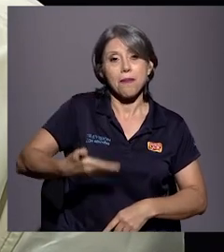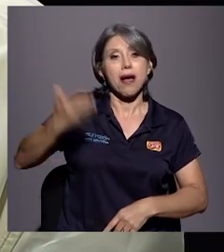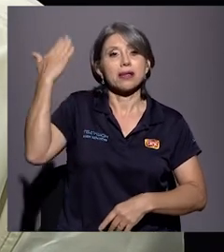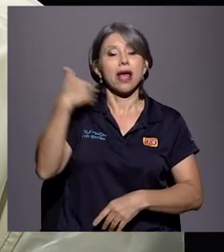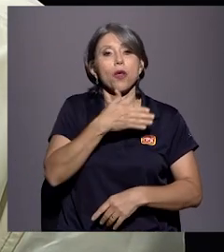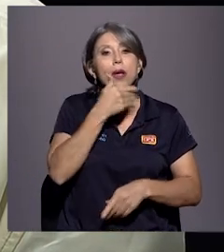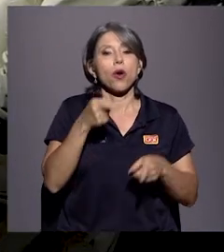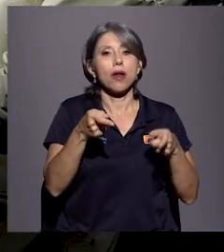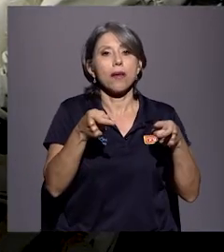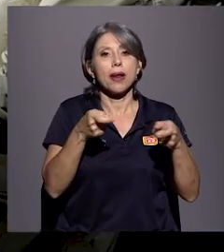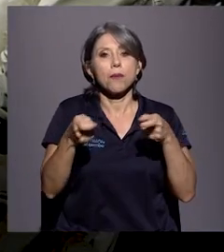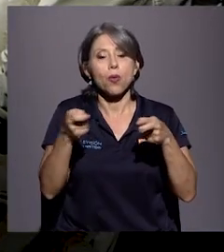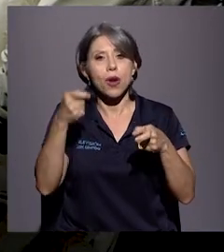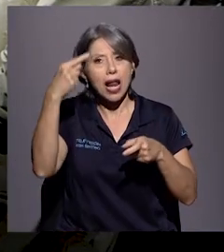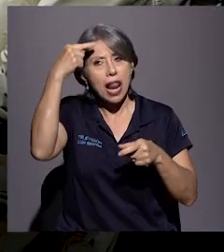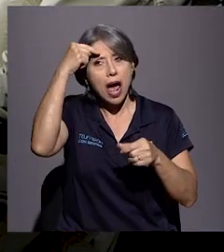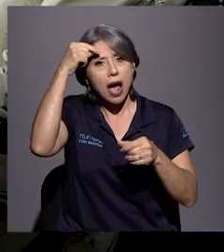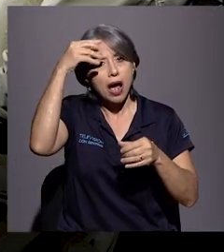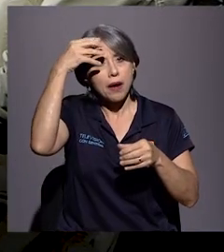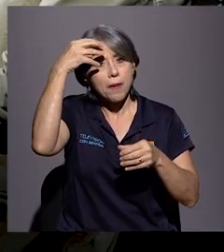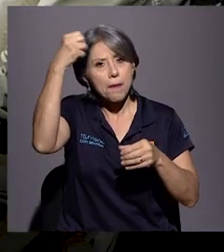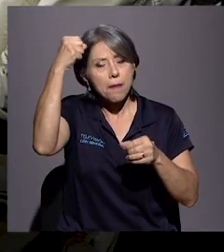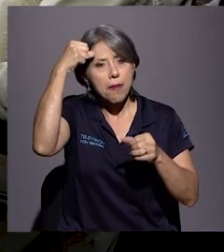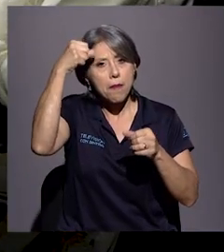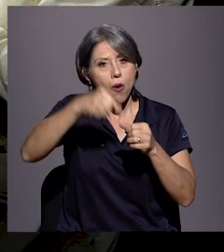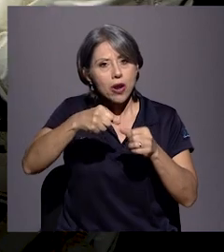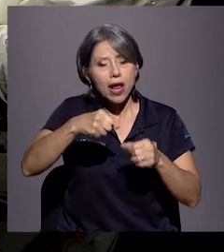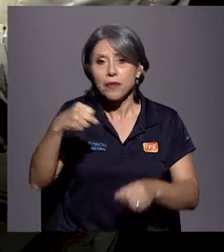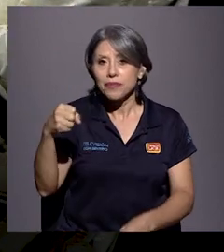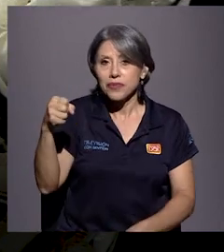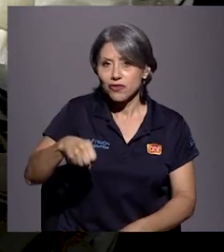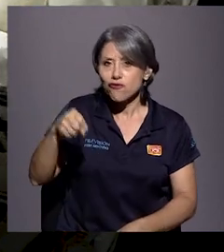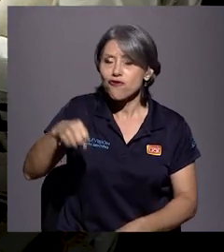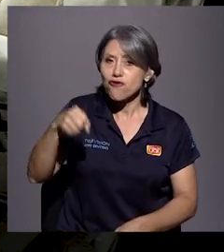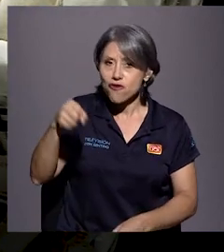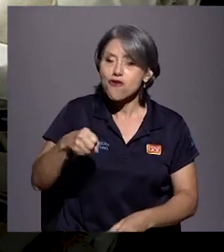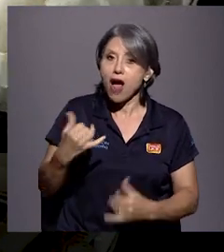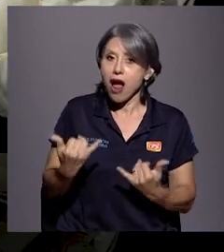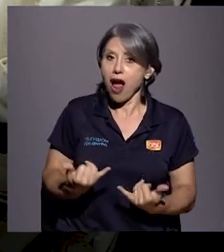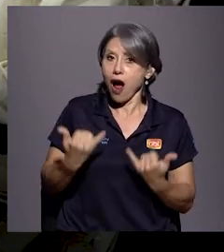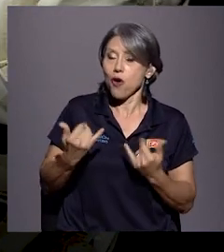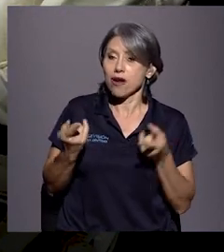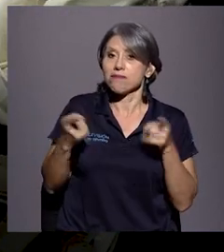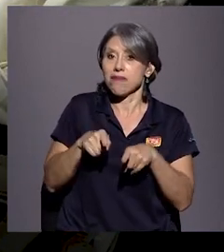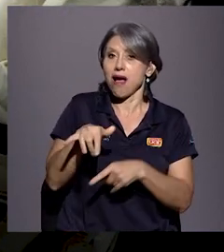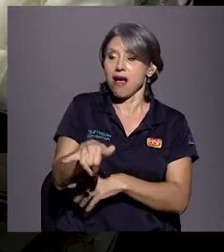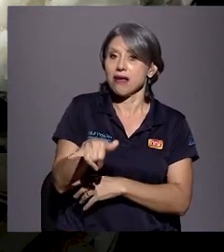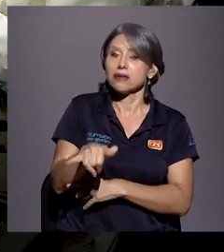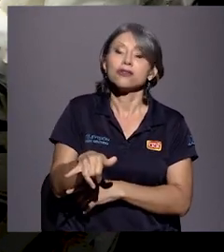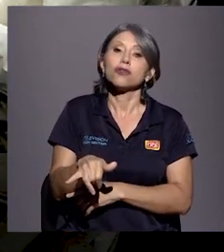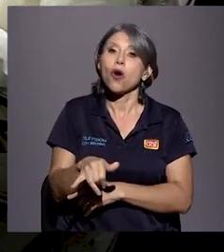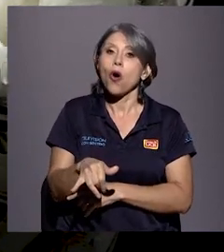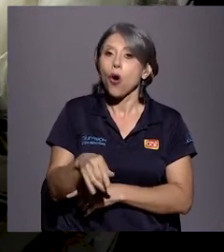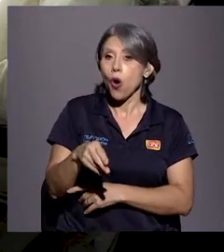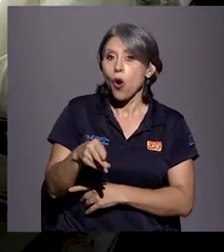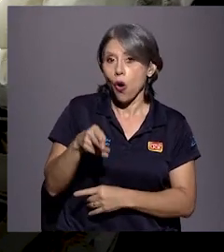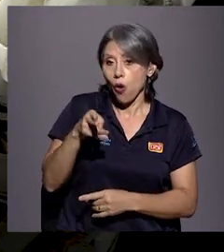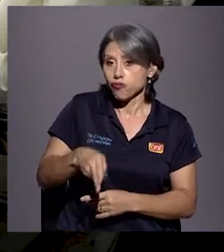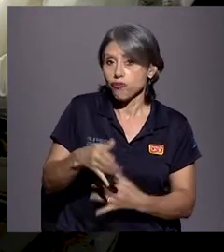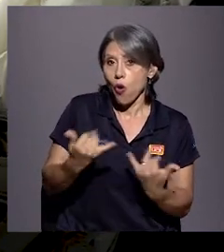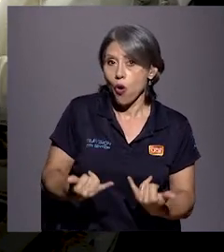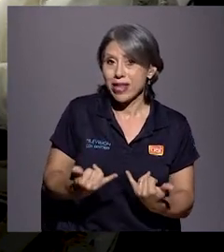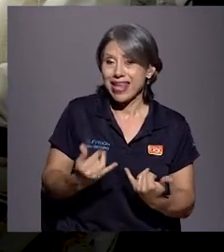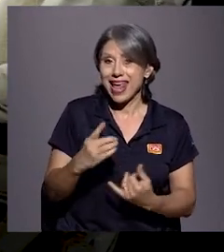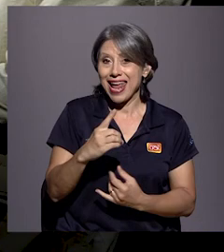manipula la memoria. Sí, eso. Claro que tenemos eso hoy, por alguna manera, y mismo en la